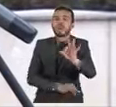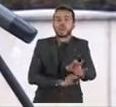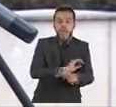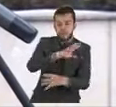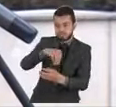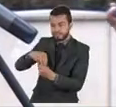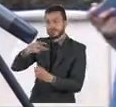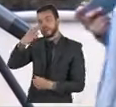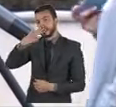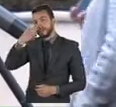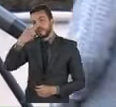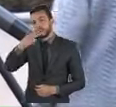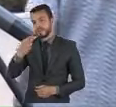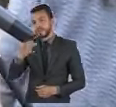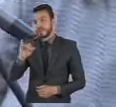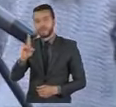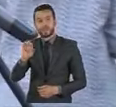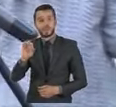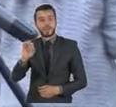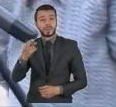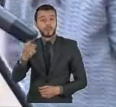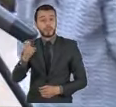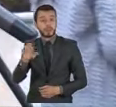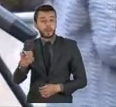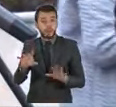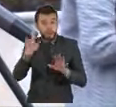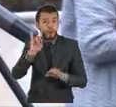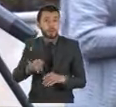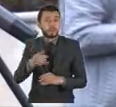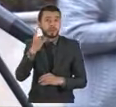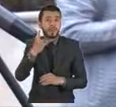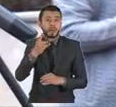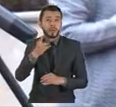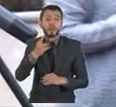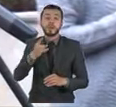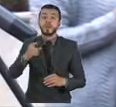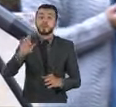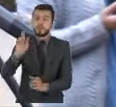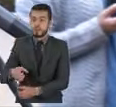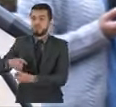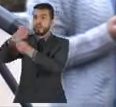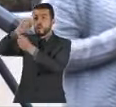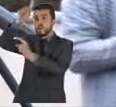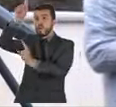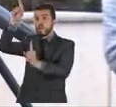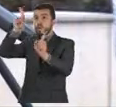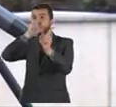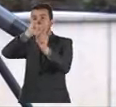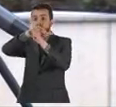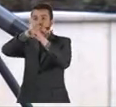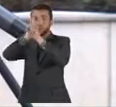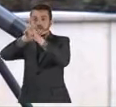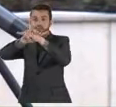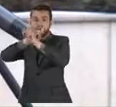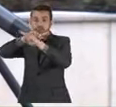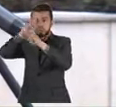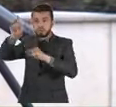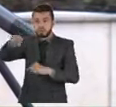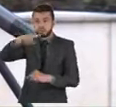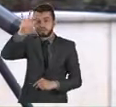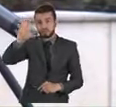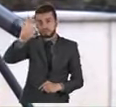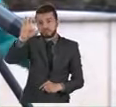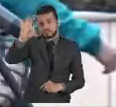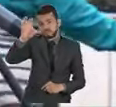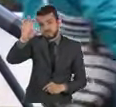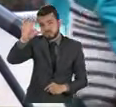de vientos y solares. Las eólicas y los solares son la gran alternativa. Y el Grupo Energía Bogotá está construyendo